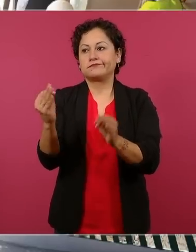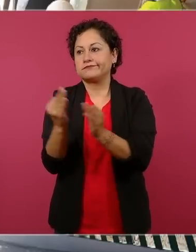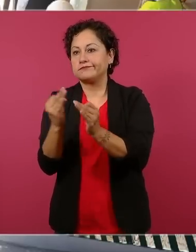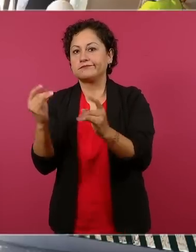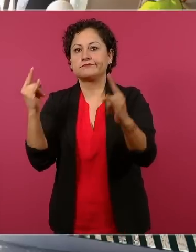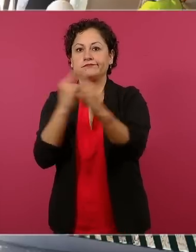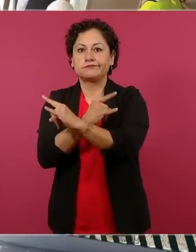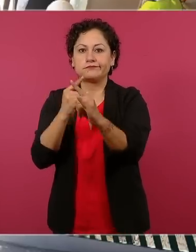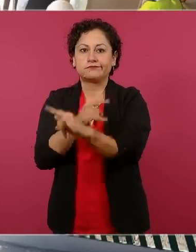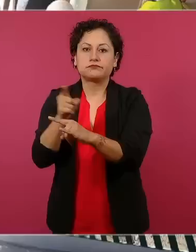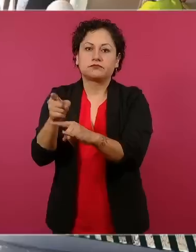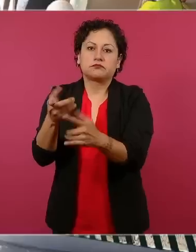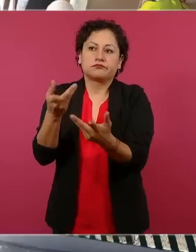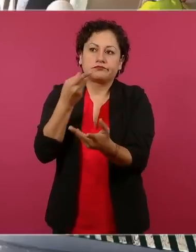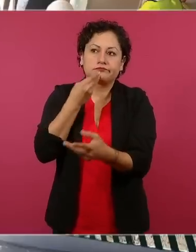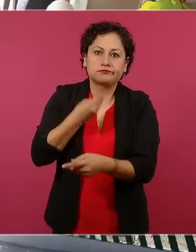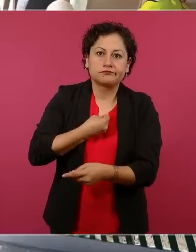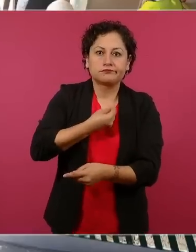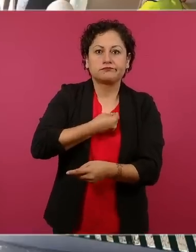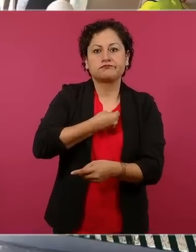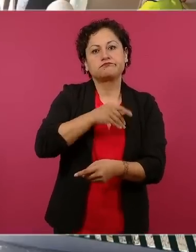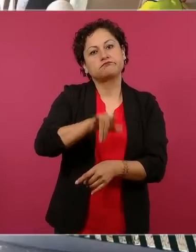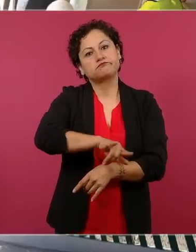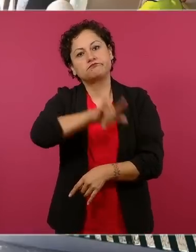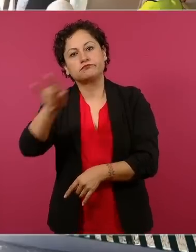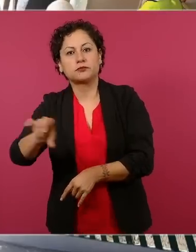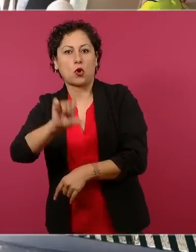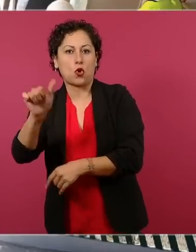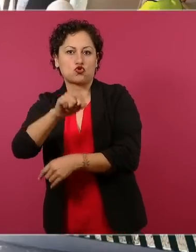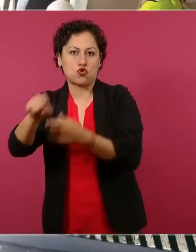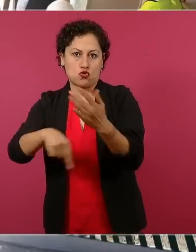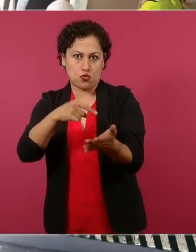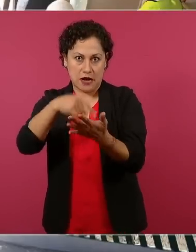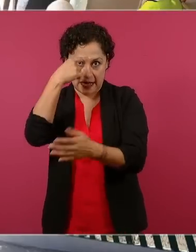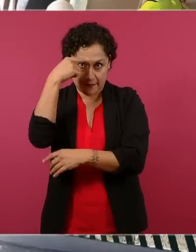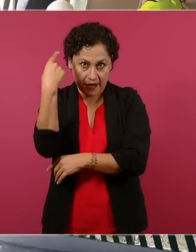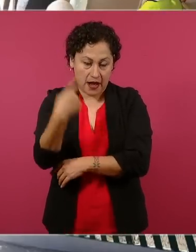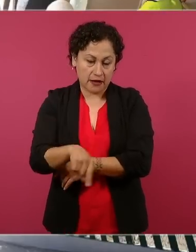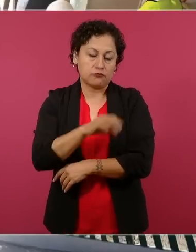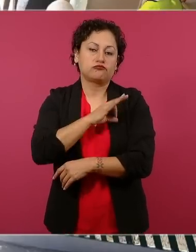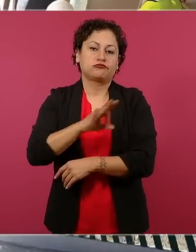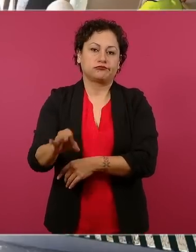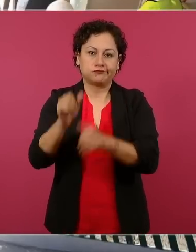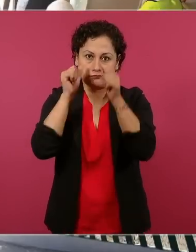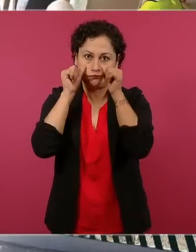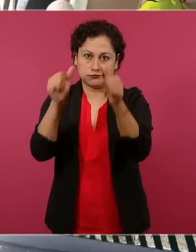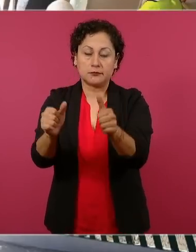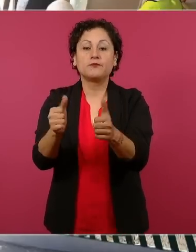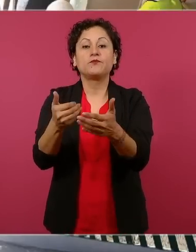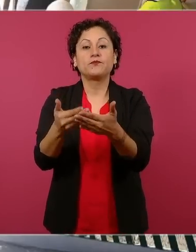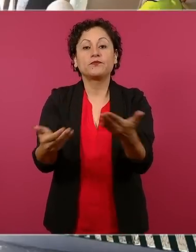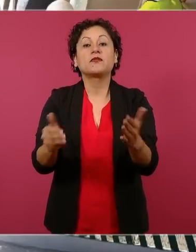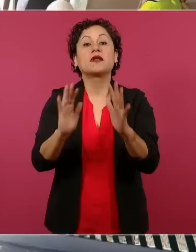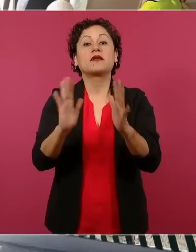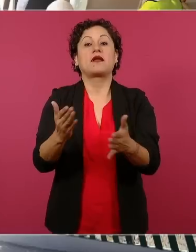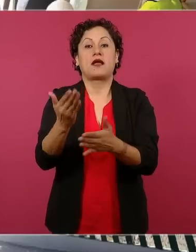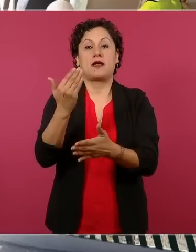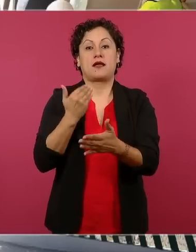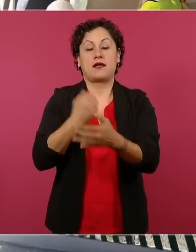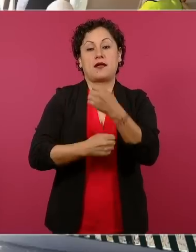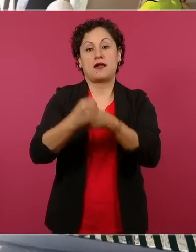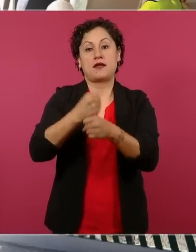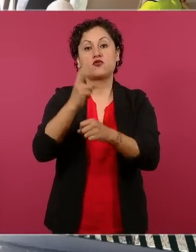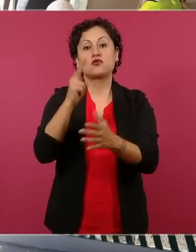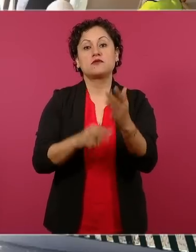tomar camino. Entonces se inició desde 2022 la